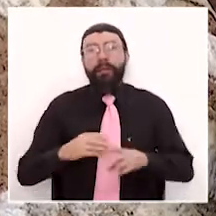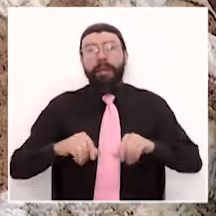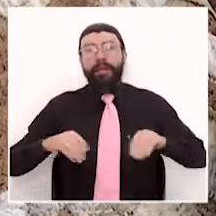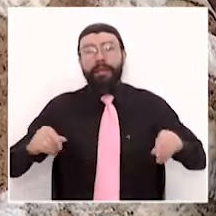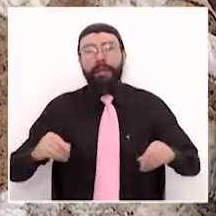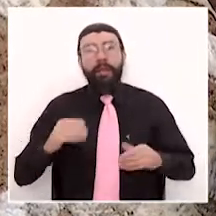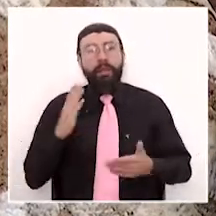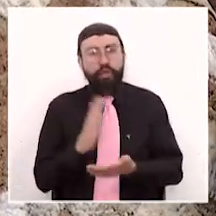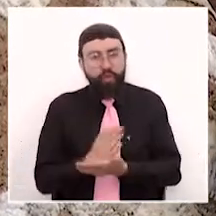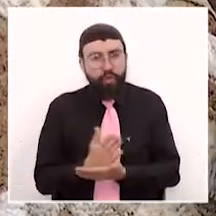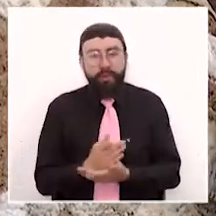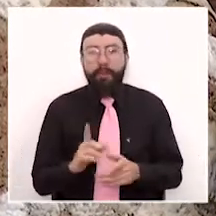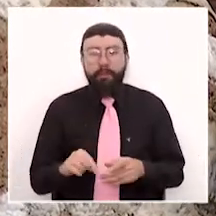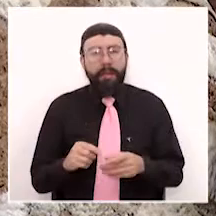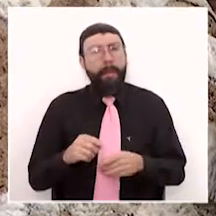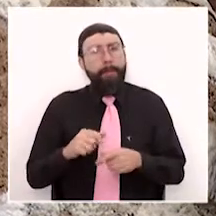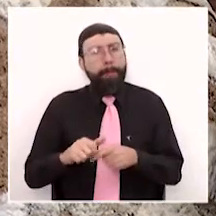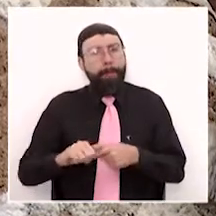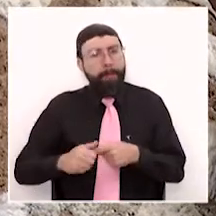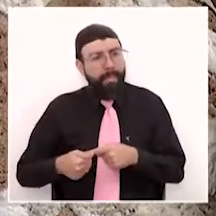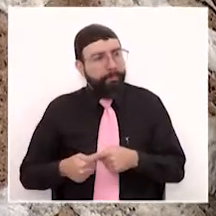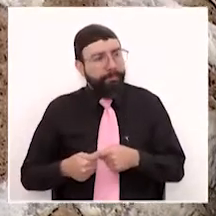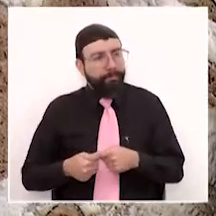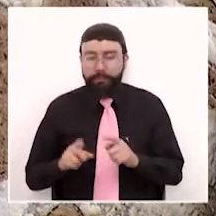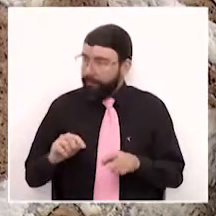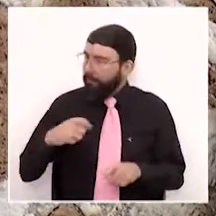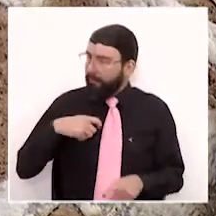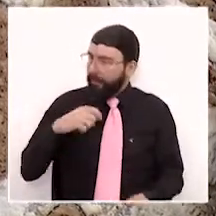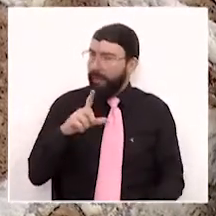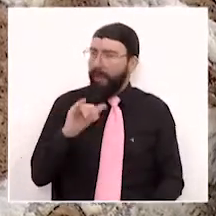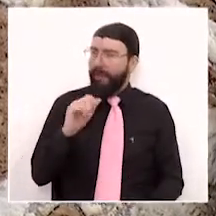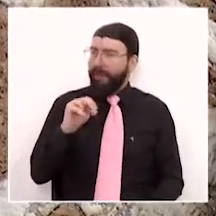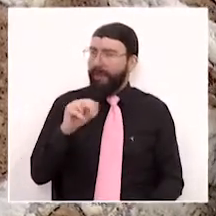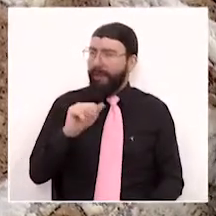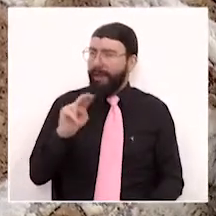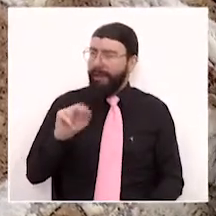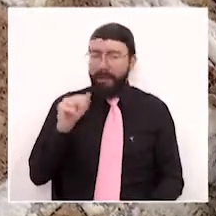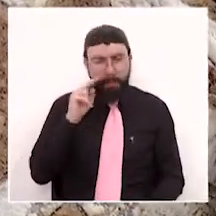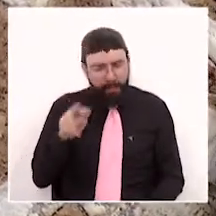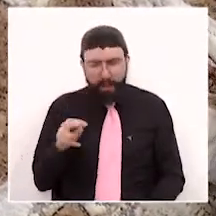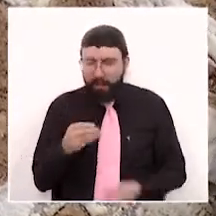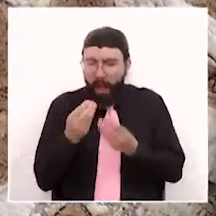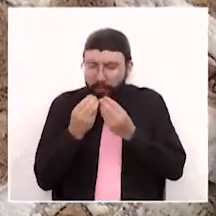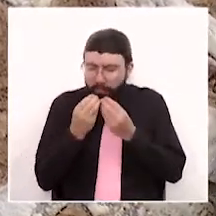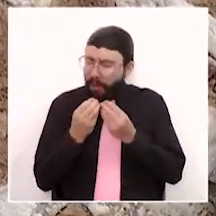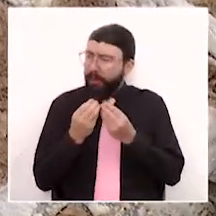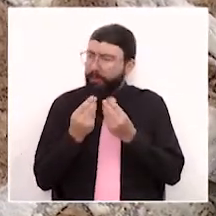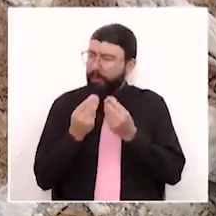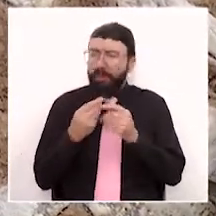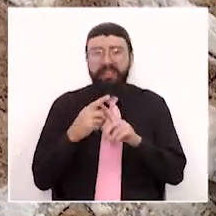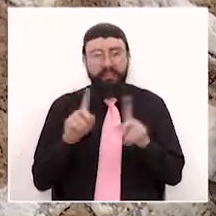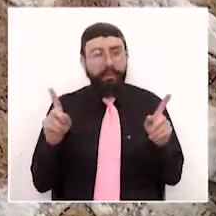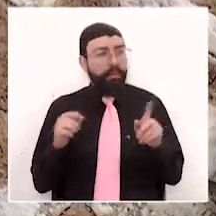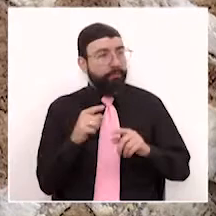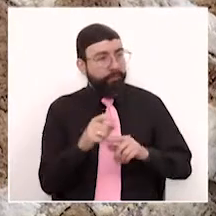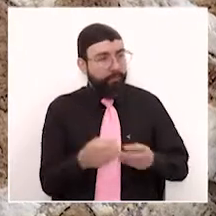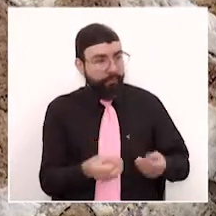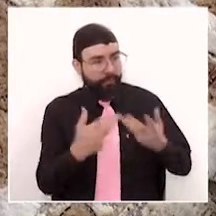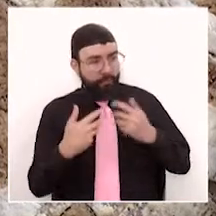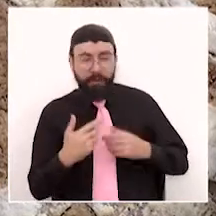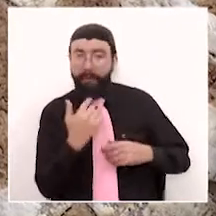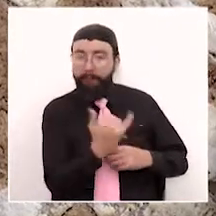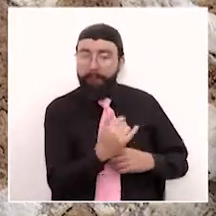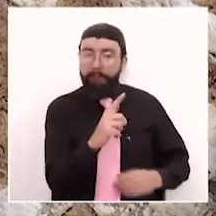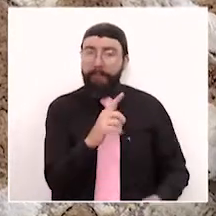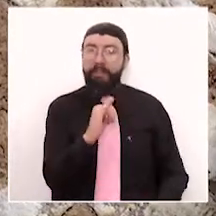hecho, aquí se ve la textura diferente, ¿no? Y tiene linaza también, por lo que veo. Exactamente, también tiene linaza, que nos aporta también fibra, pues nos